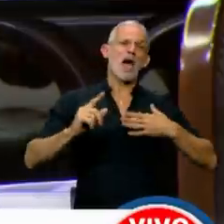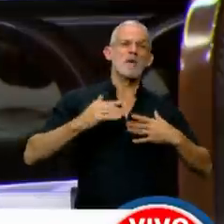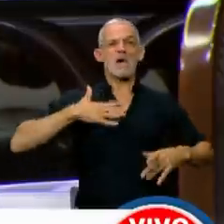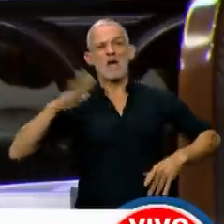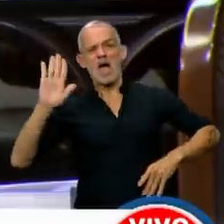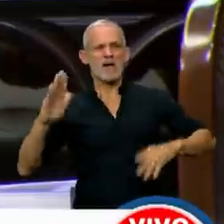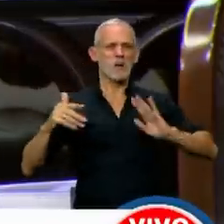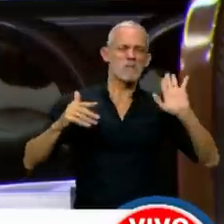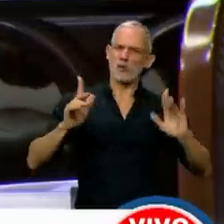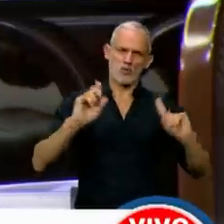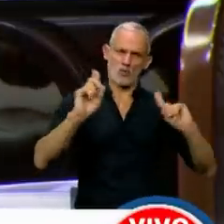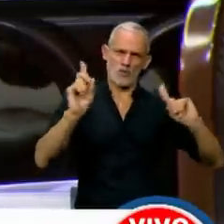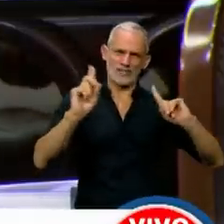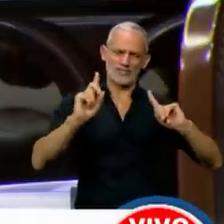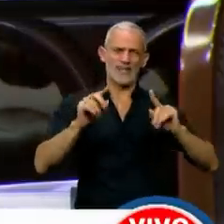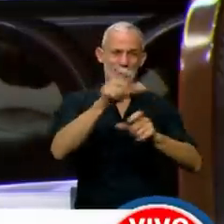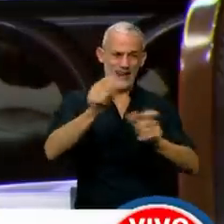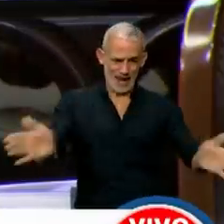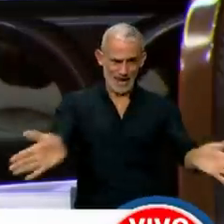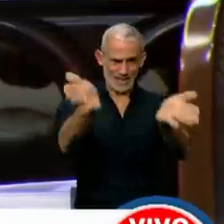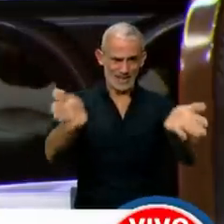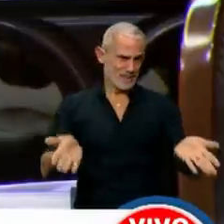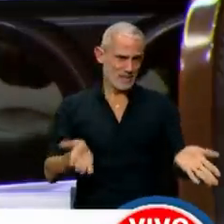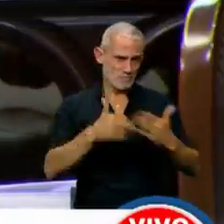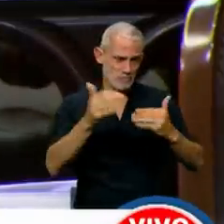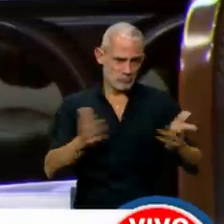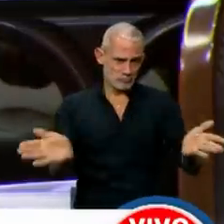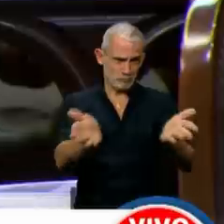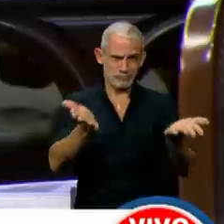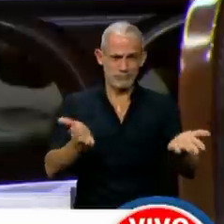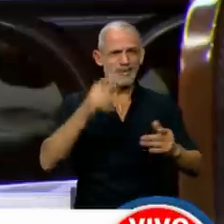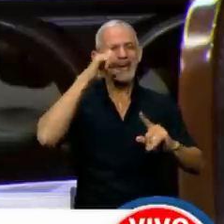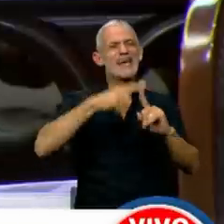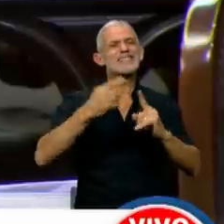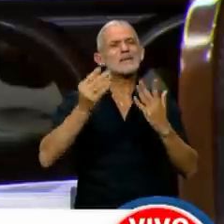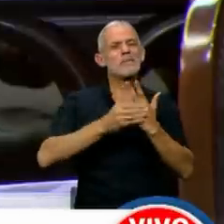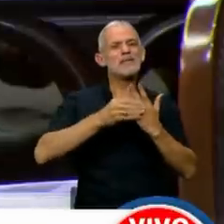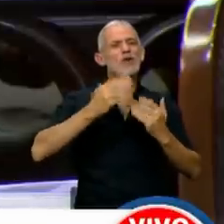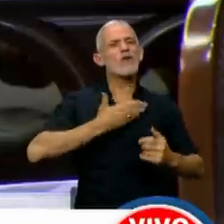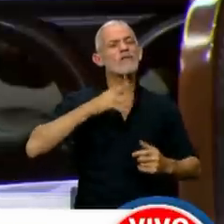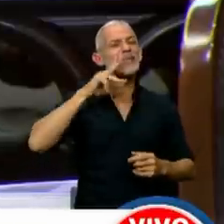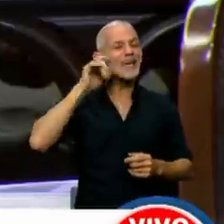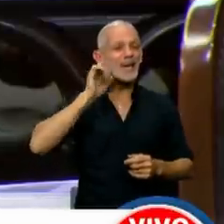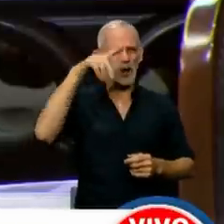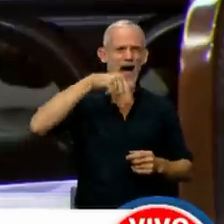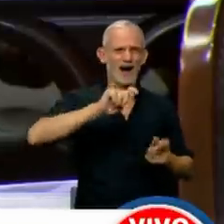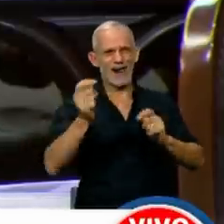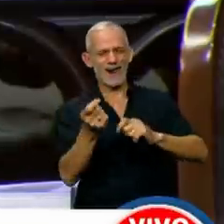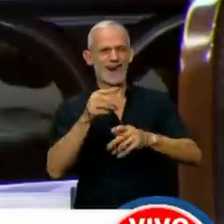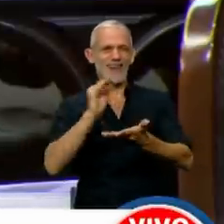un gobierno si no es de la gente como bien dice el exministro rogelio frigerio hoy actual